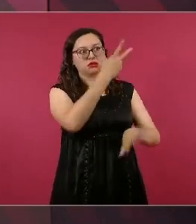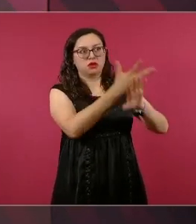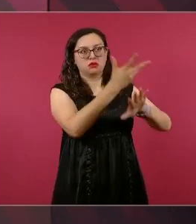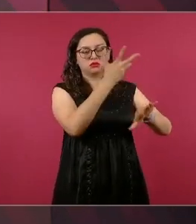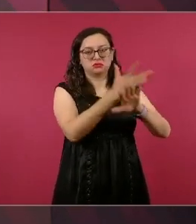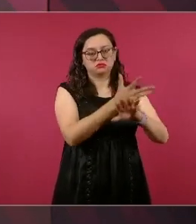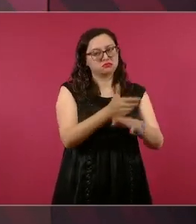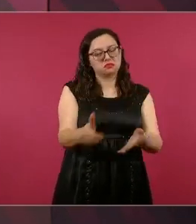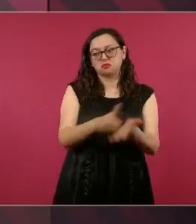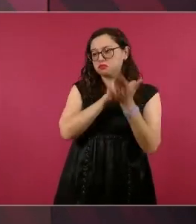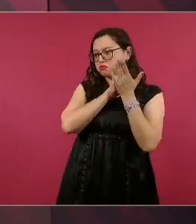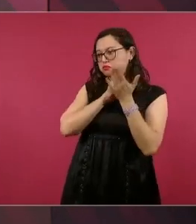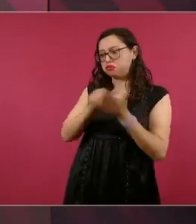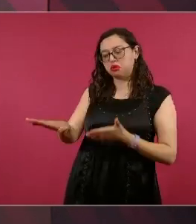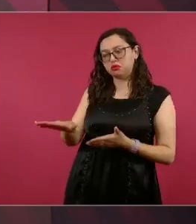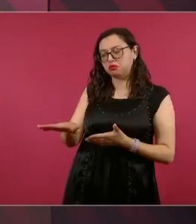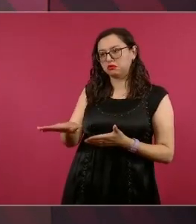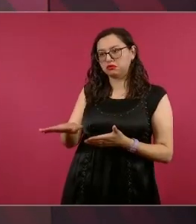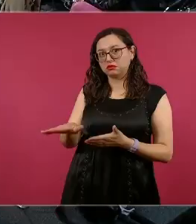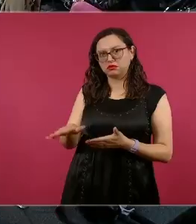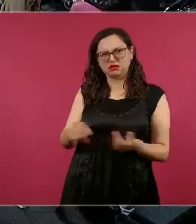¿Por qué no el acuerdo